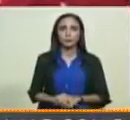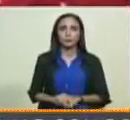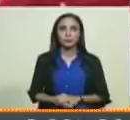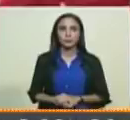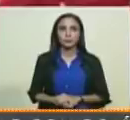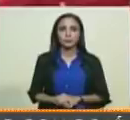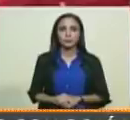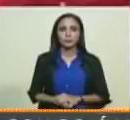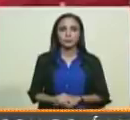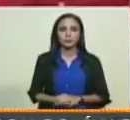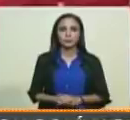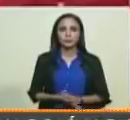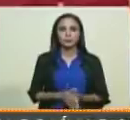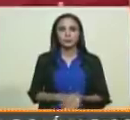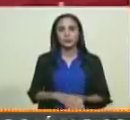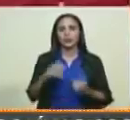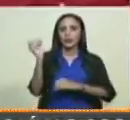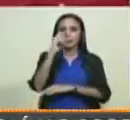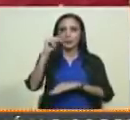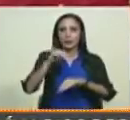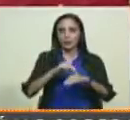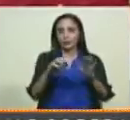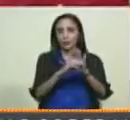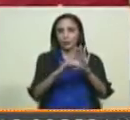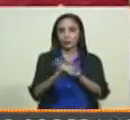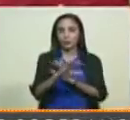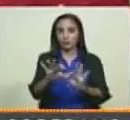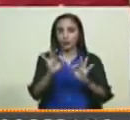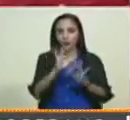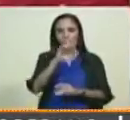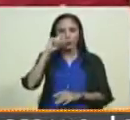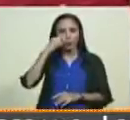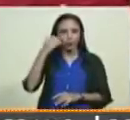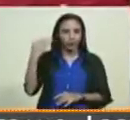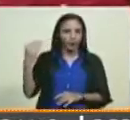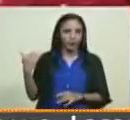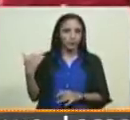y soberanísima Asamblea Nacional Constituyente. ¿Se acuerdan?